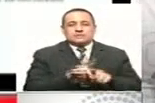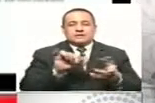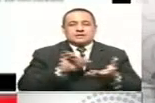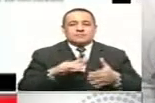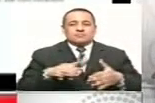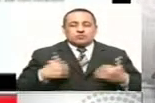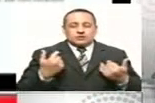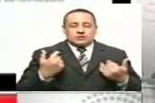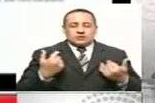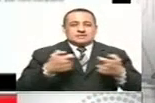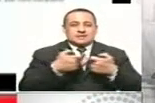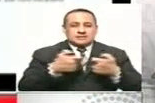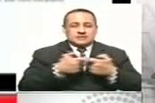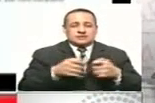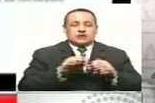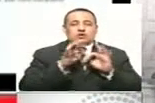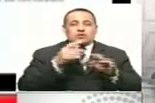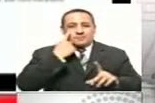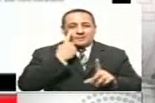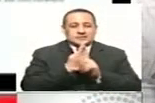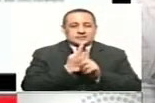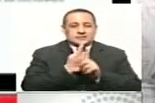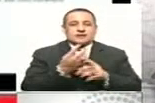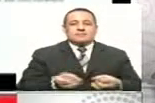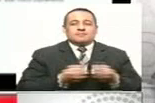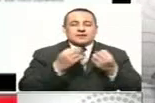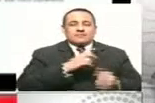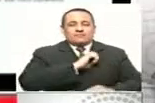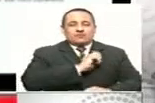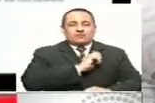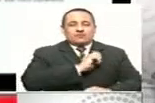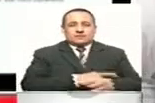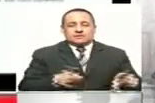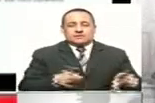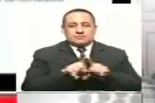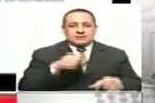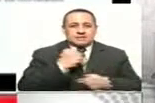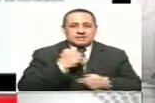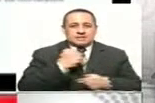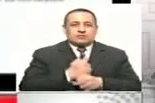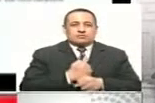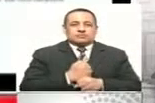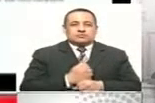entre virtual o presencial, para fortalecer capacidades,